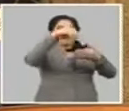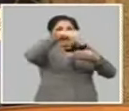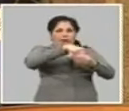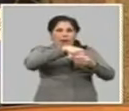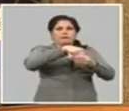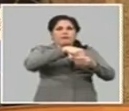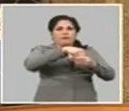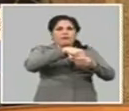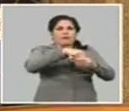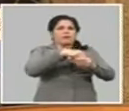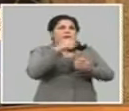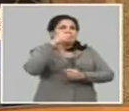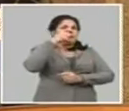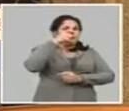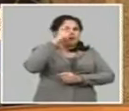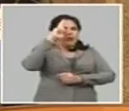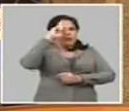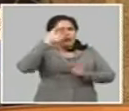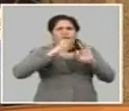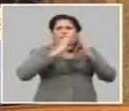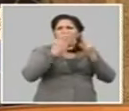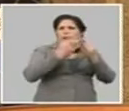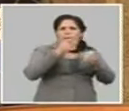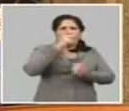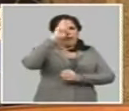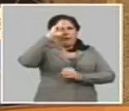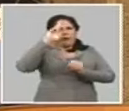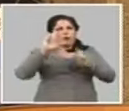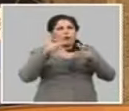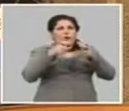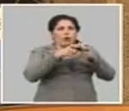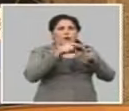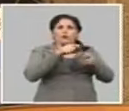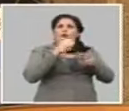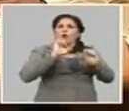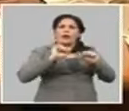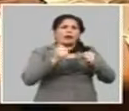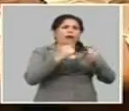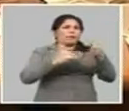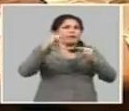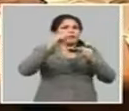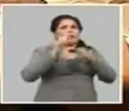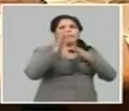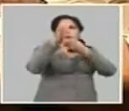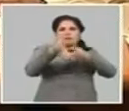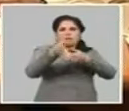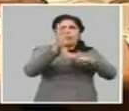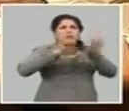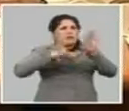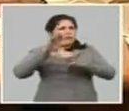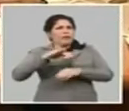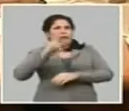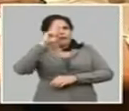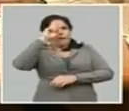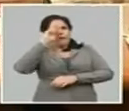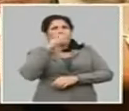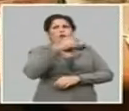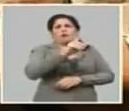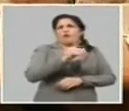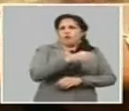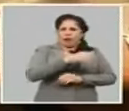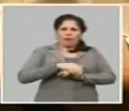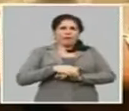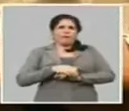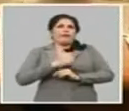que estén bajo supervisión médica y sobre todo con disciplina porque a veces es verdad que el médico no le llega no le